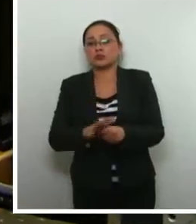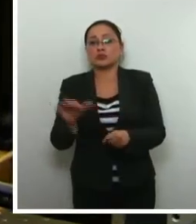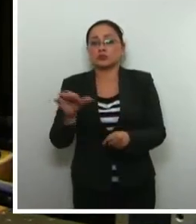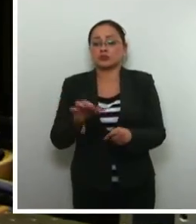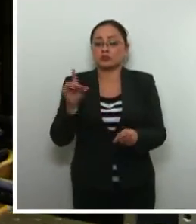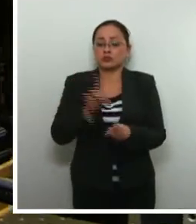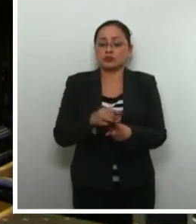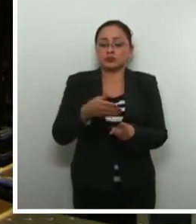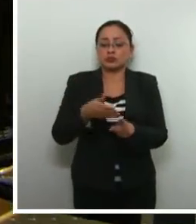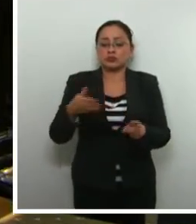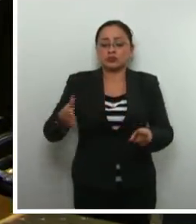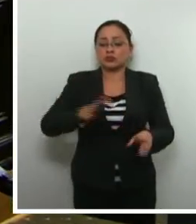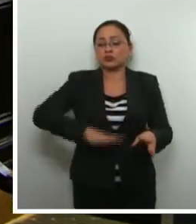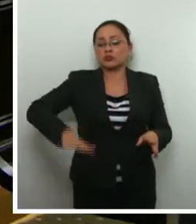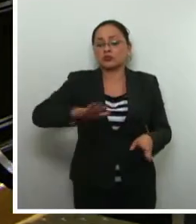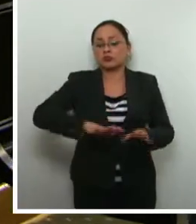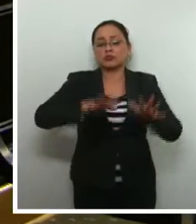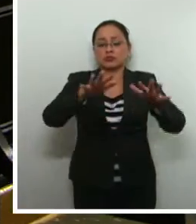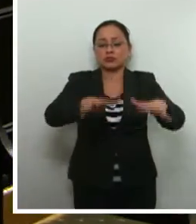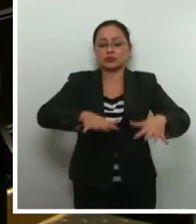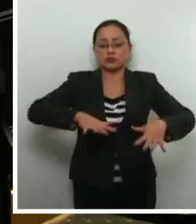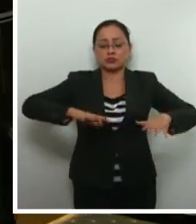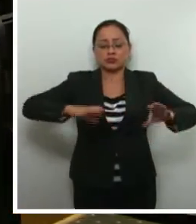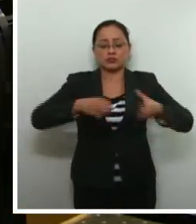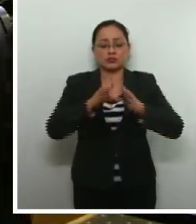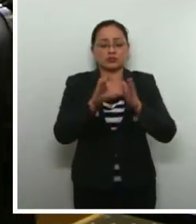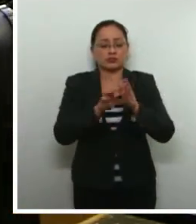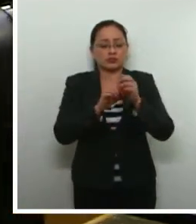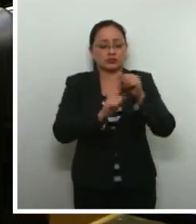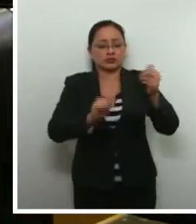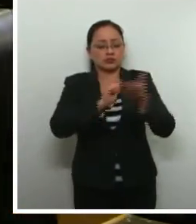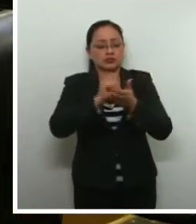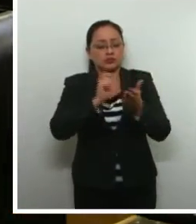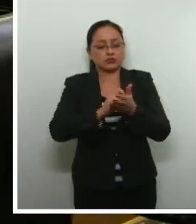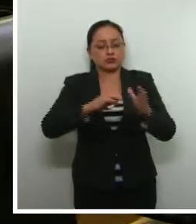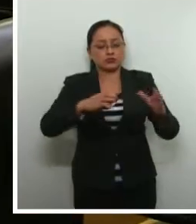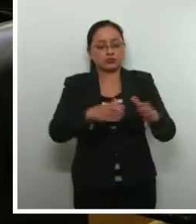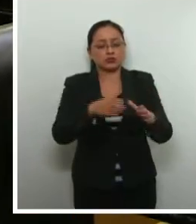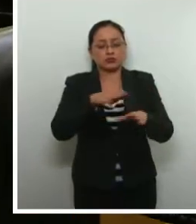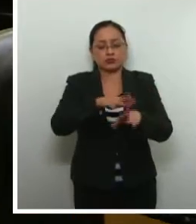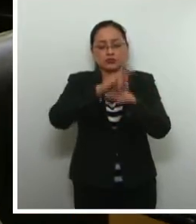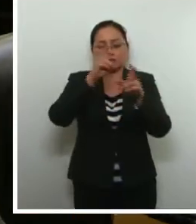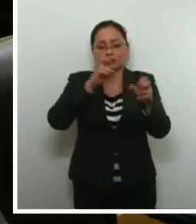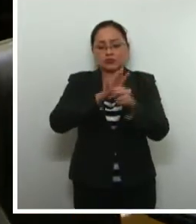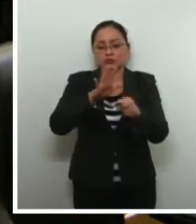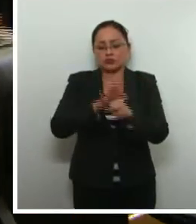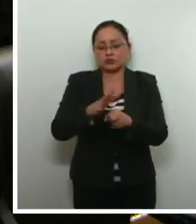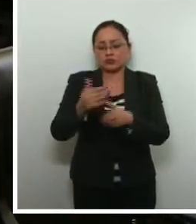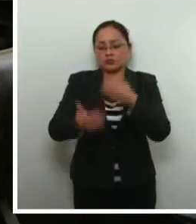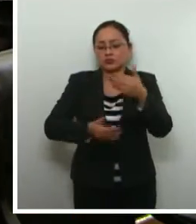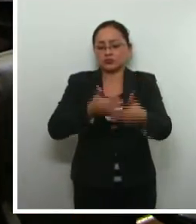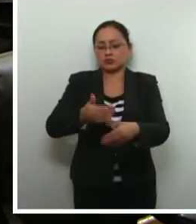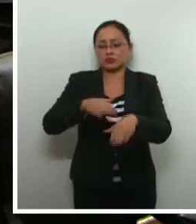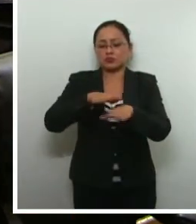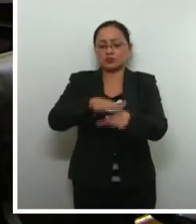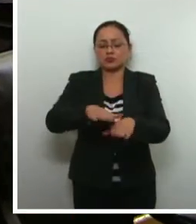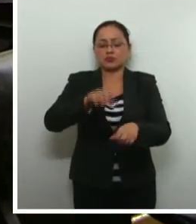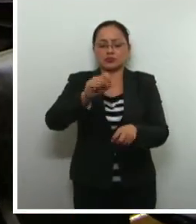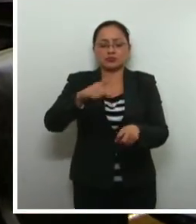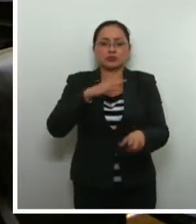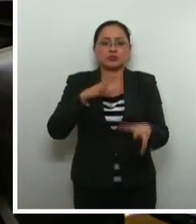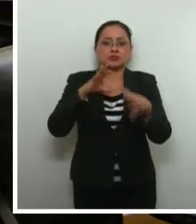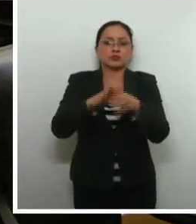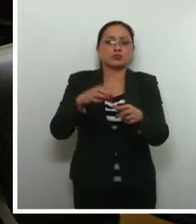por parte de la Asamblea Constituyente en torno a la manera en que se han de procesar